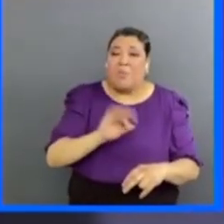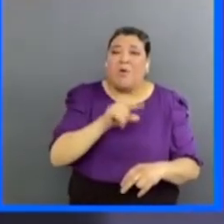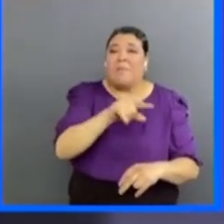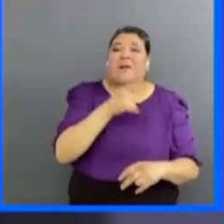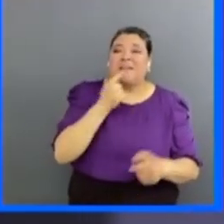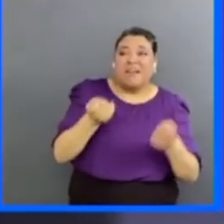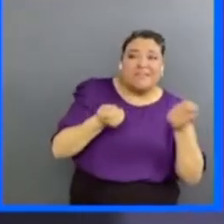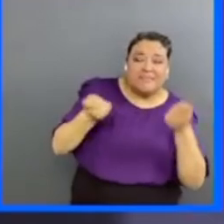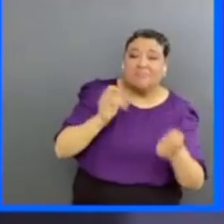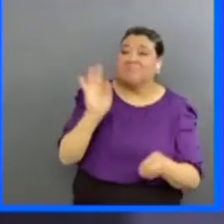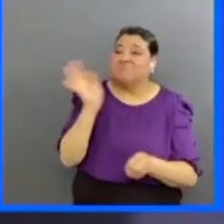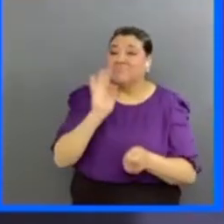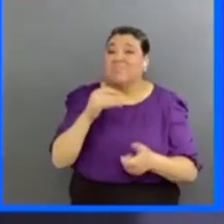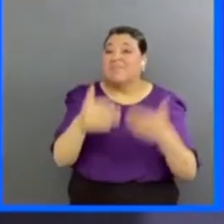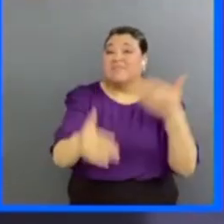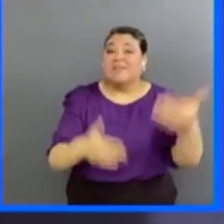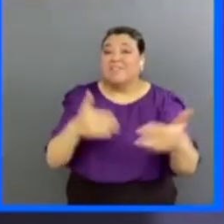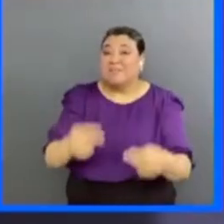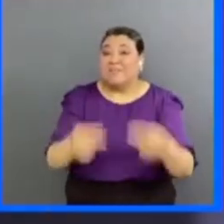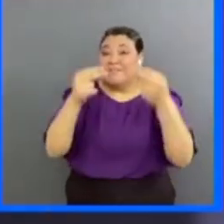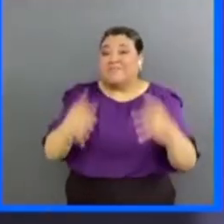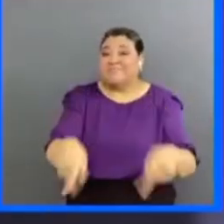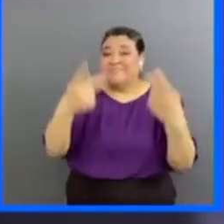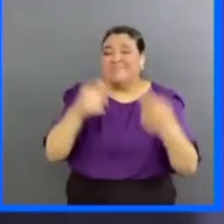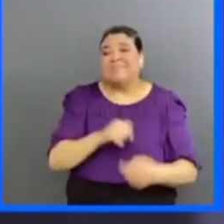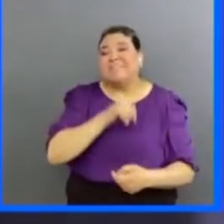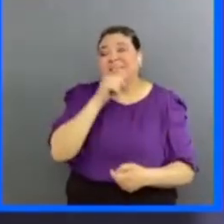no beneficiaría a comercios y consumidores e